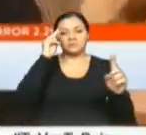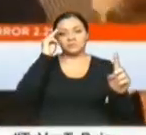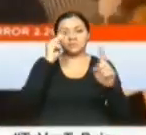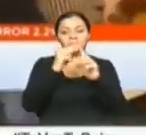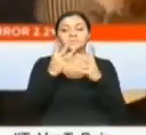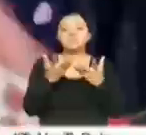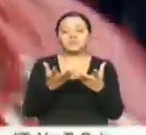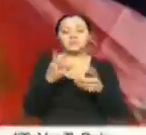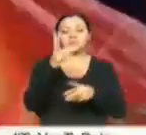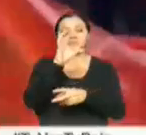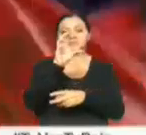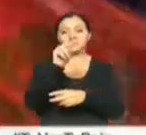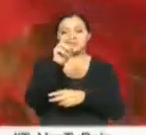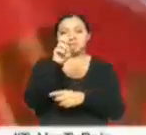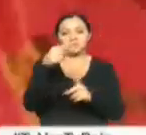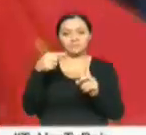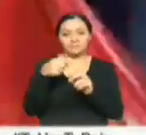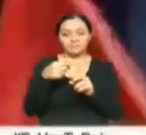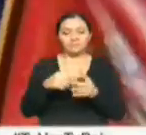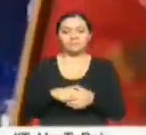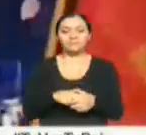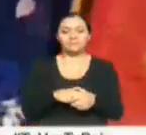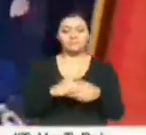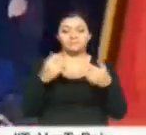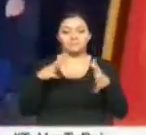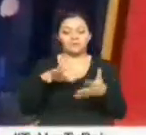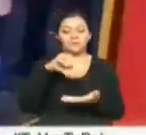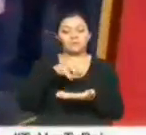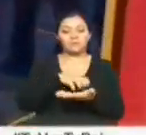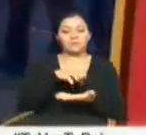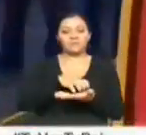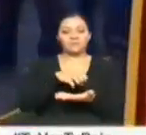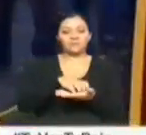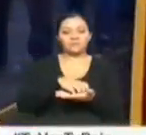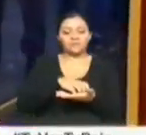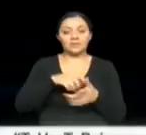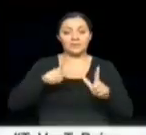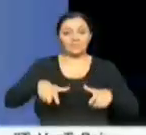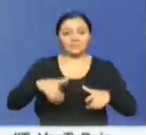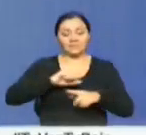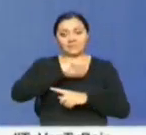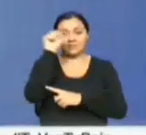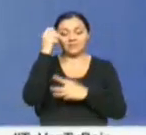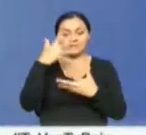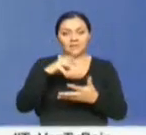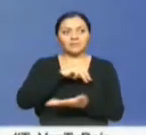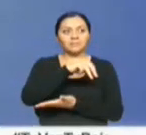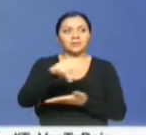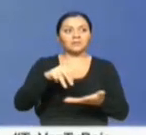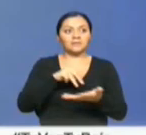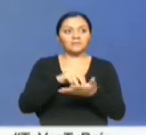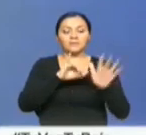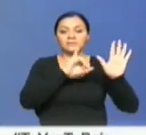por el Consejo Nacional Electoral. Entre las provincias que Moreno logra la victoria están Manabí con